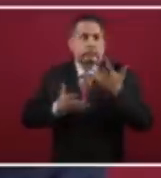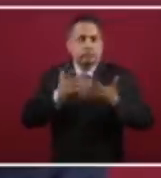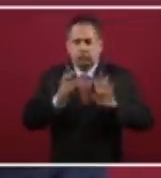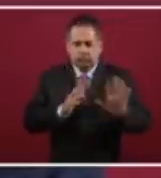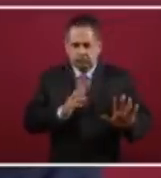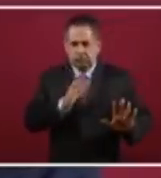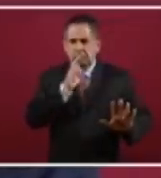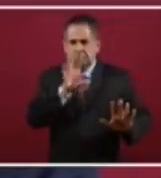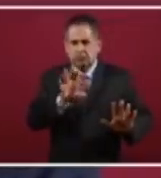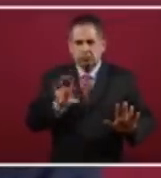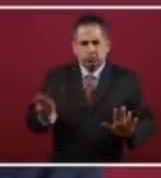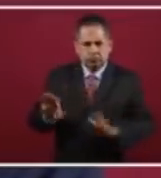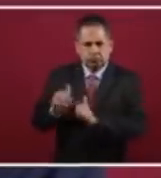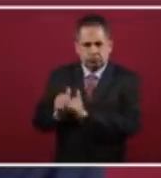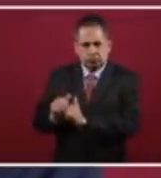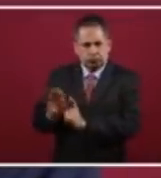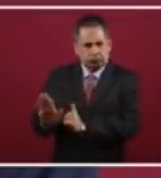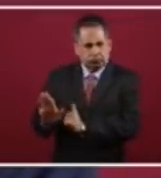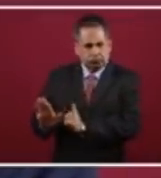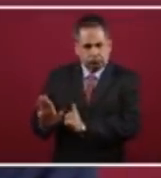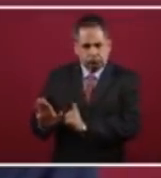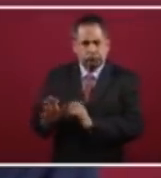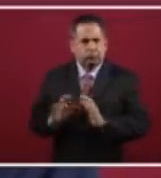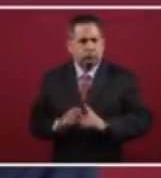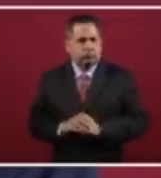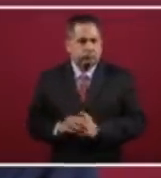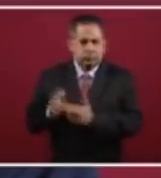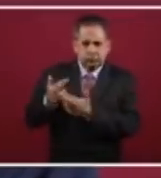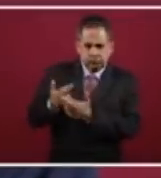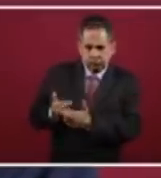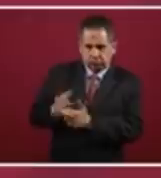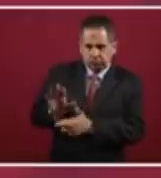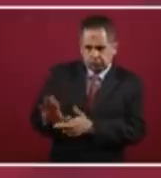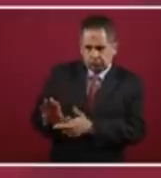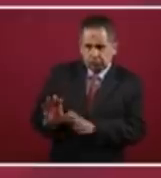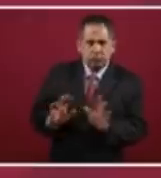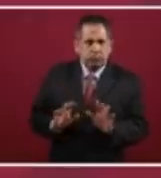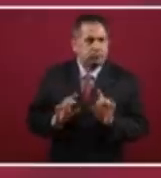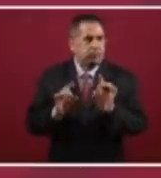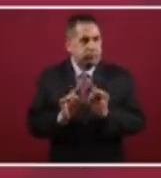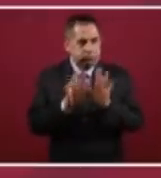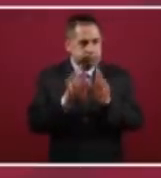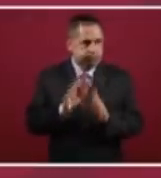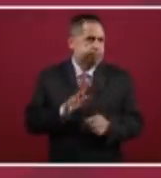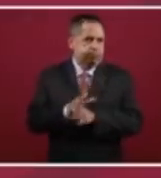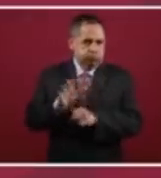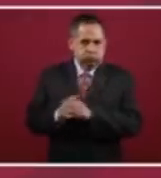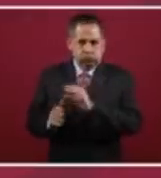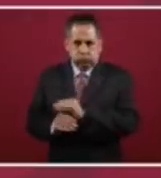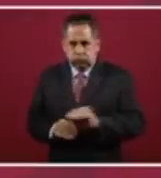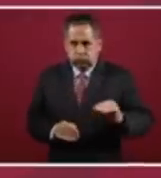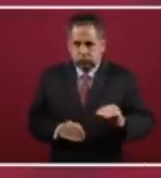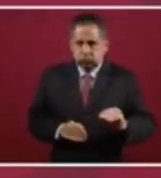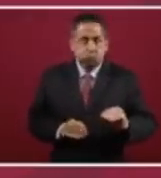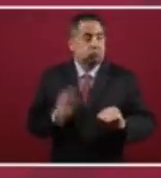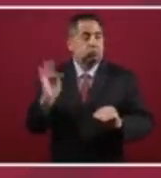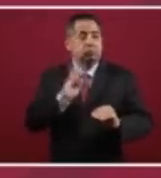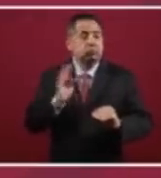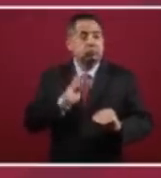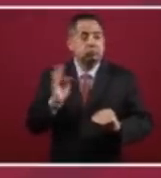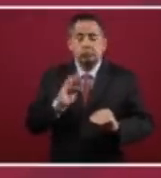y vale más que sobre y no que falte, que se tenga